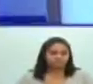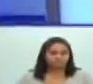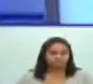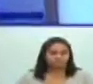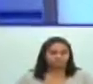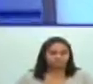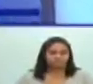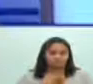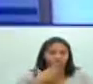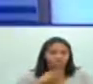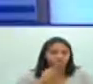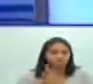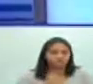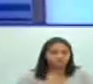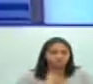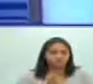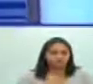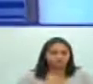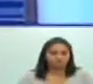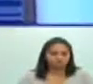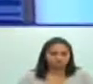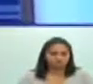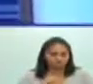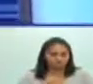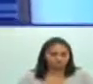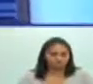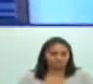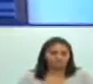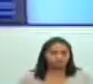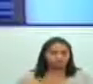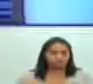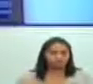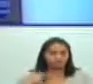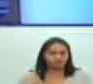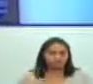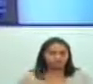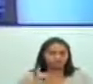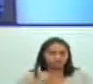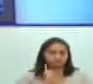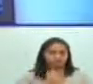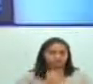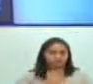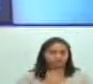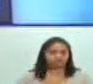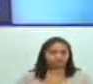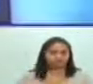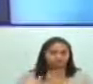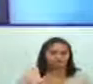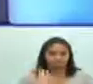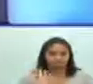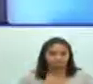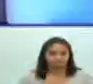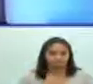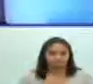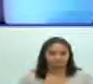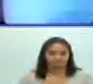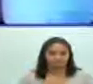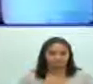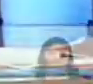Como siempre les digo, yo soy el profe Yanquiel y los estaré esperando en un próximo encuentro con mucho placer. Hasta pronto.